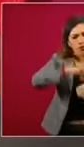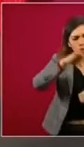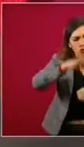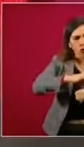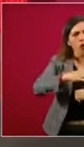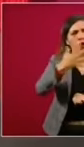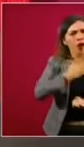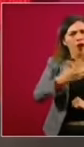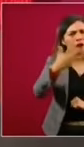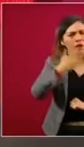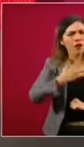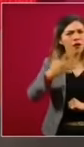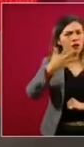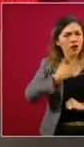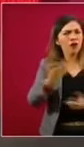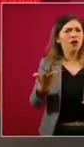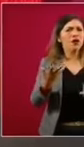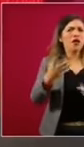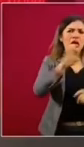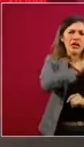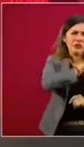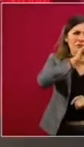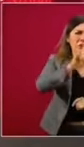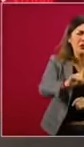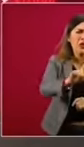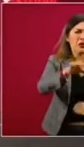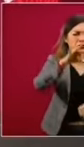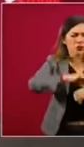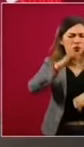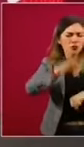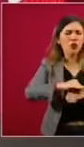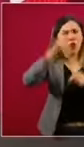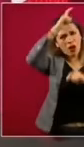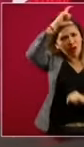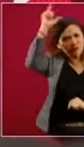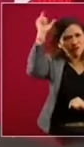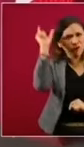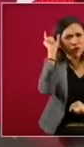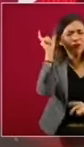especialistas, médicos, enfermeras,